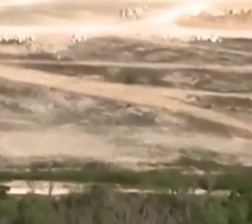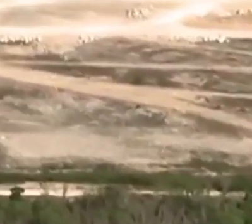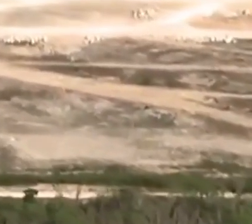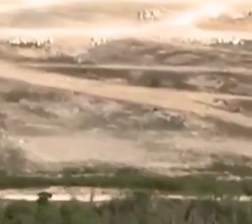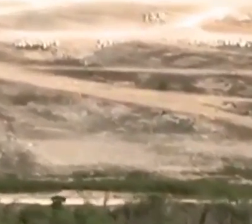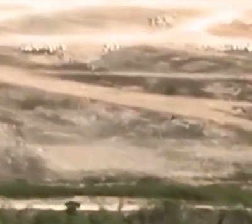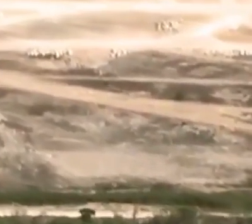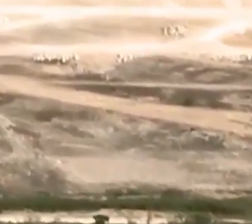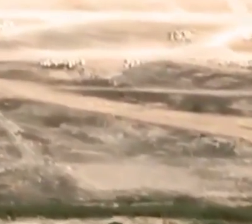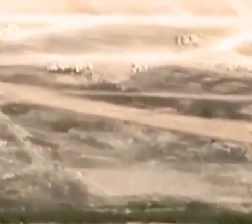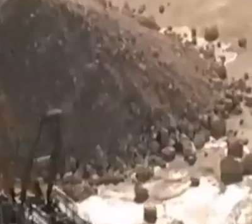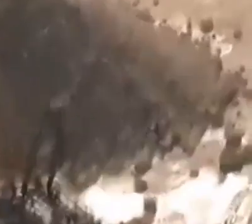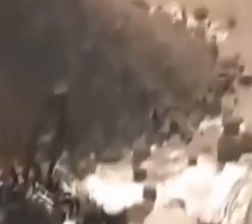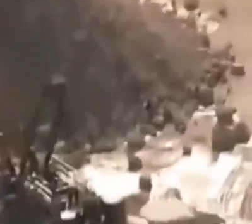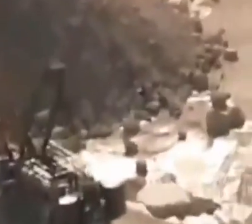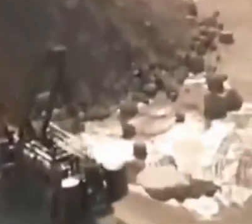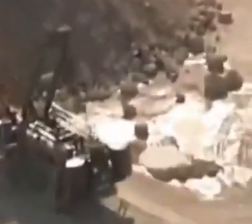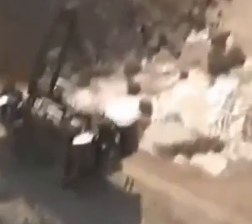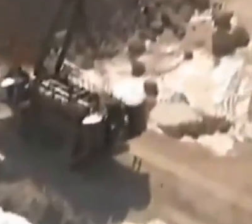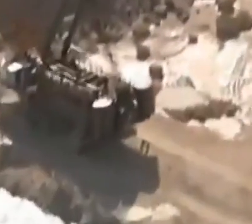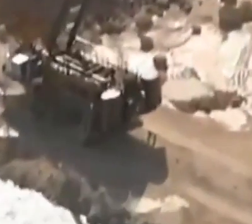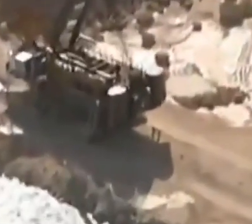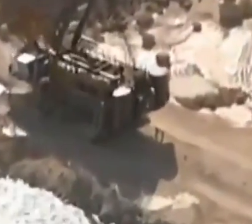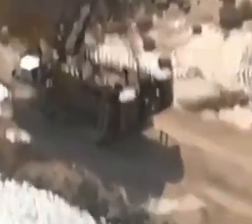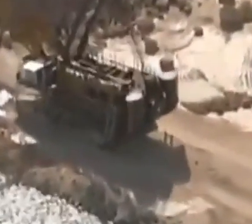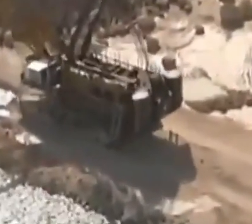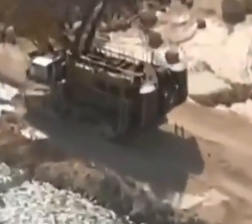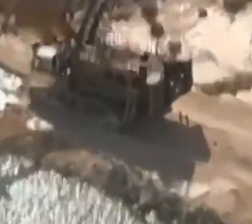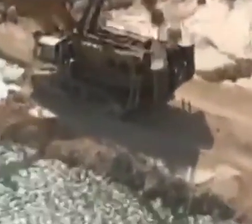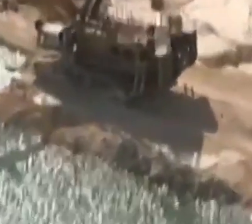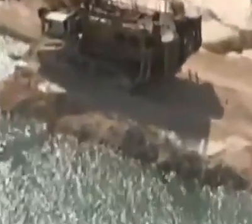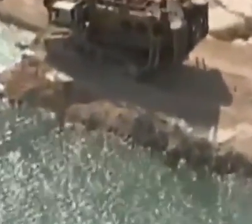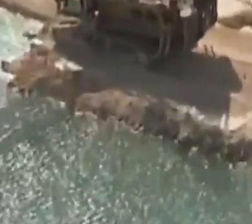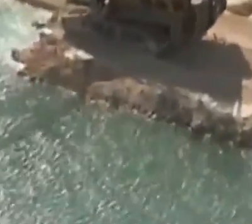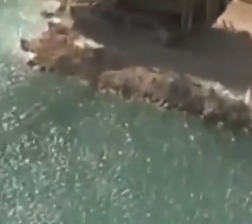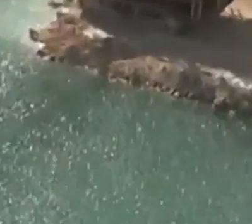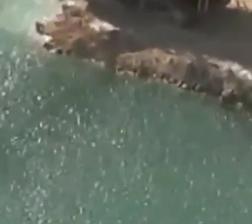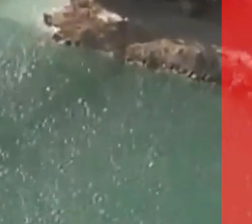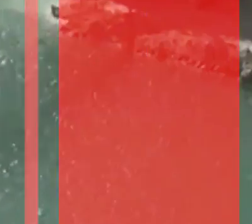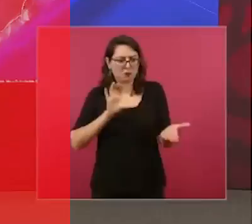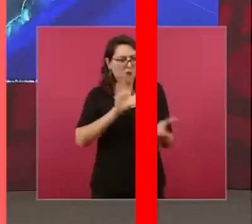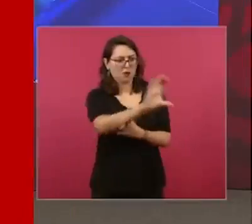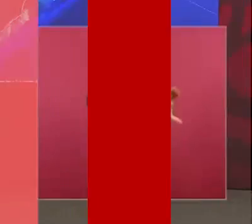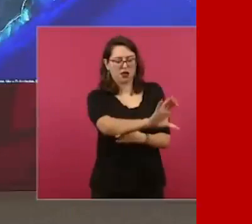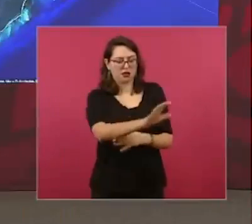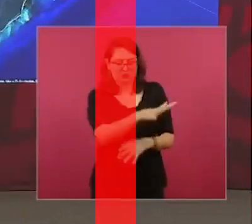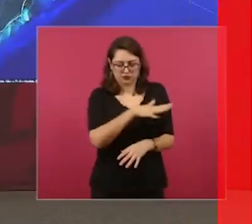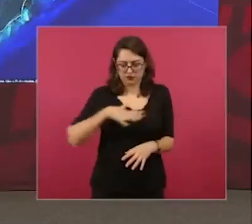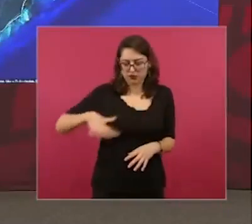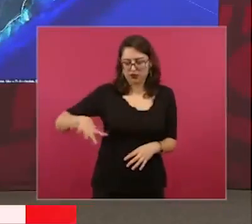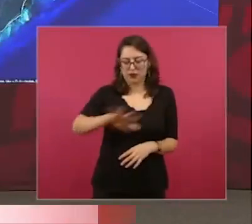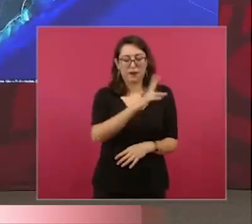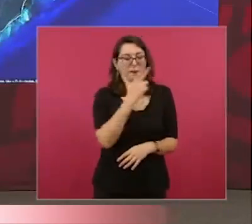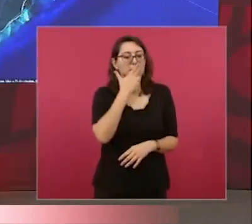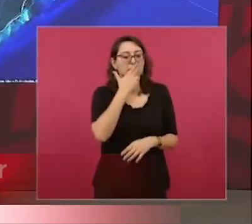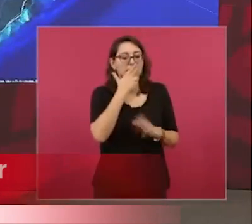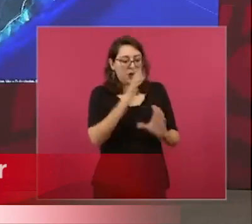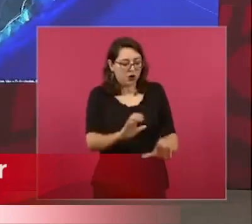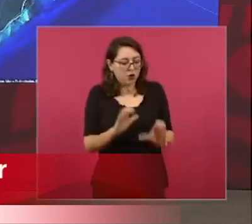natural protegida y la empresa podría afirmar que están contribuyendo a evitar el cambio climático. ¿Cuál es la